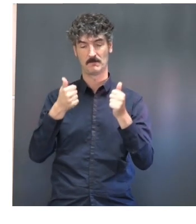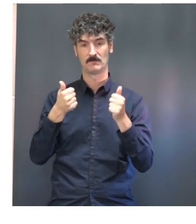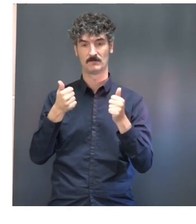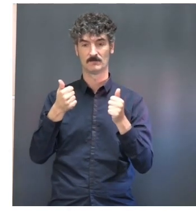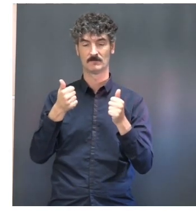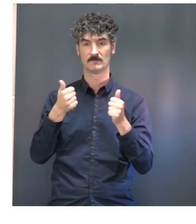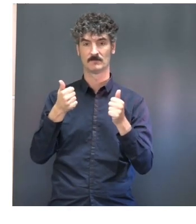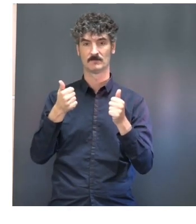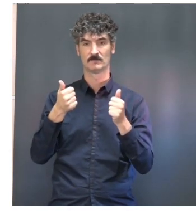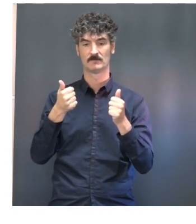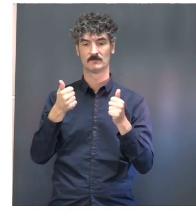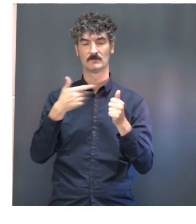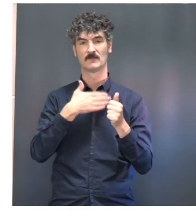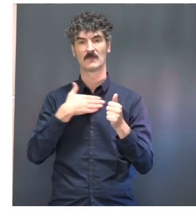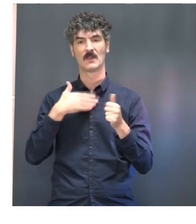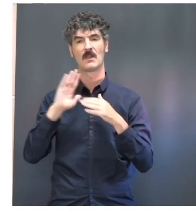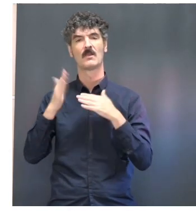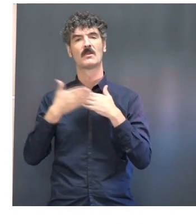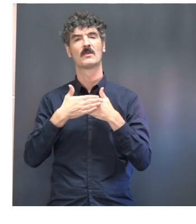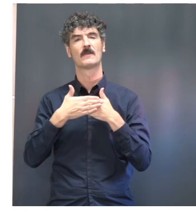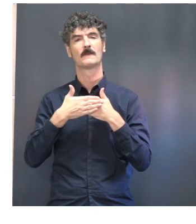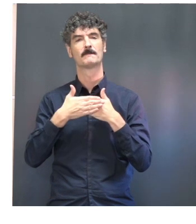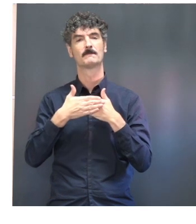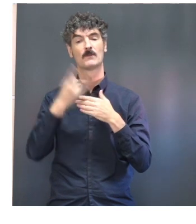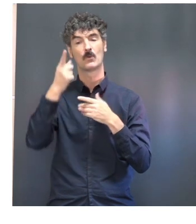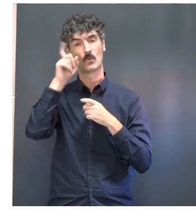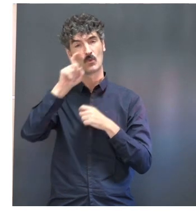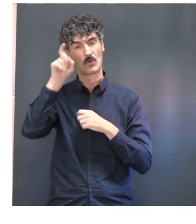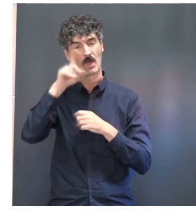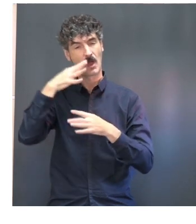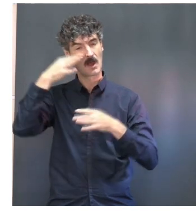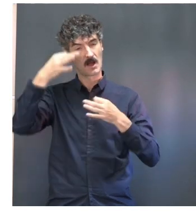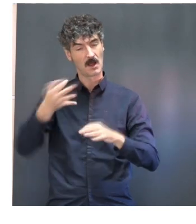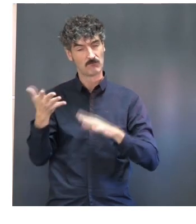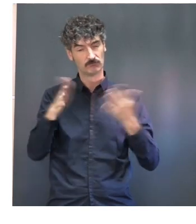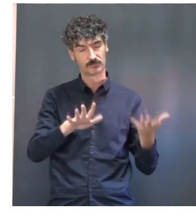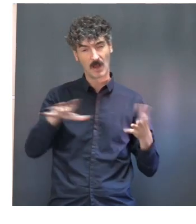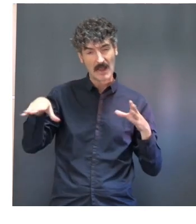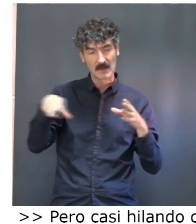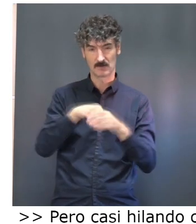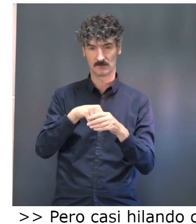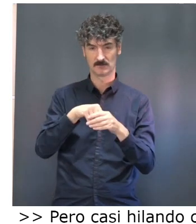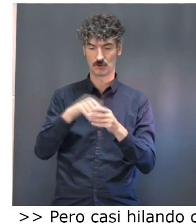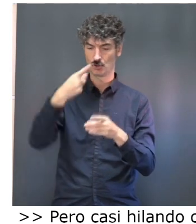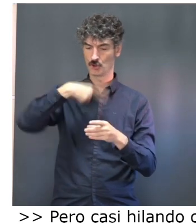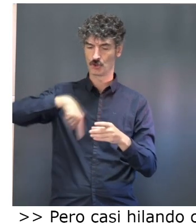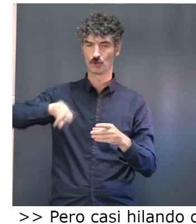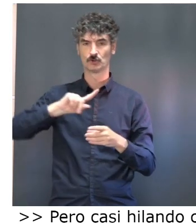que tomaba, casi que lo cierro, ¿no? Para que una educación realmente sea incluyente, no